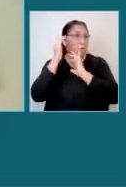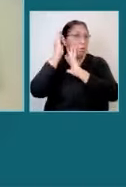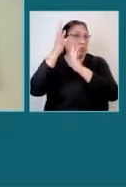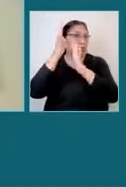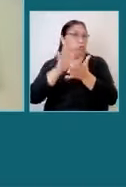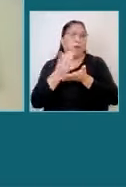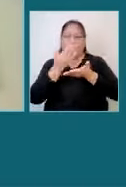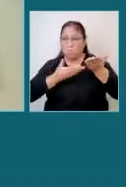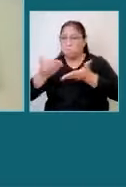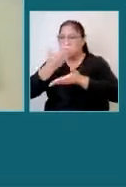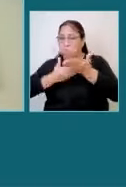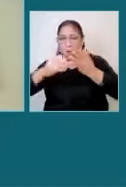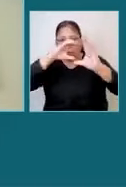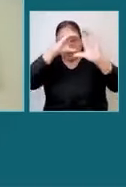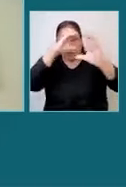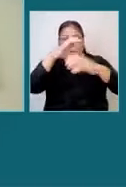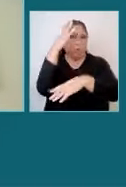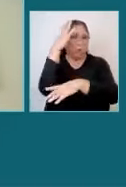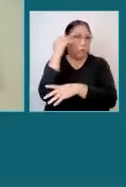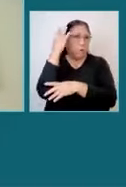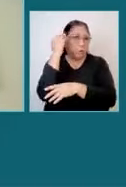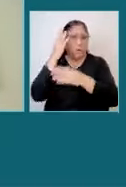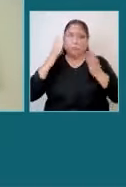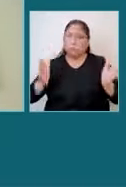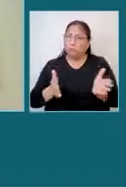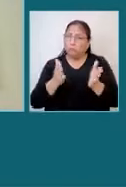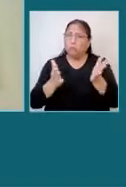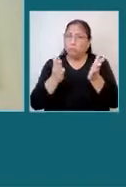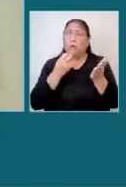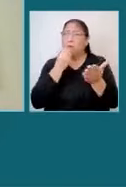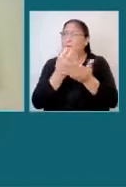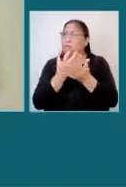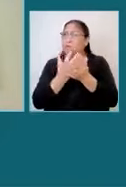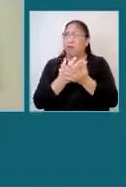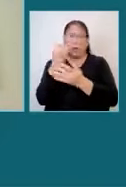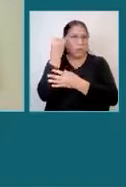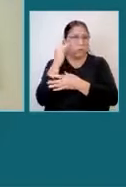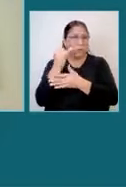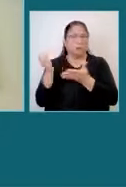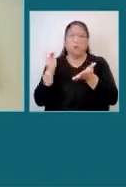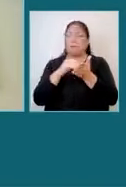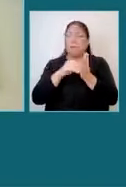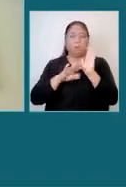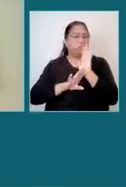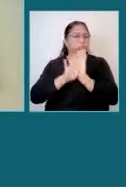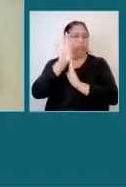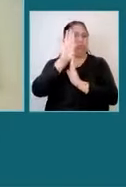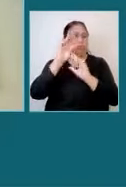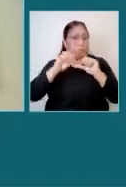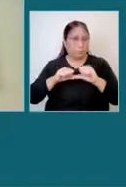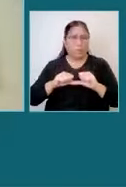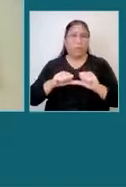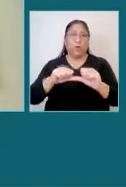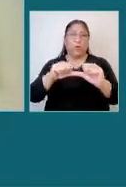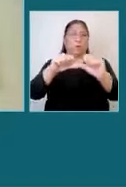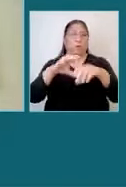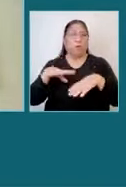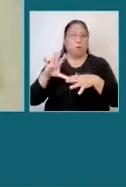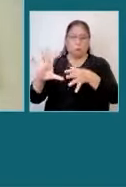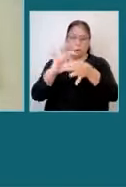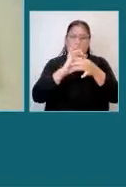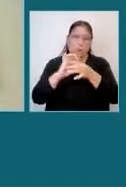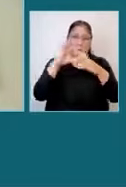se intercambien conocimientos y experiencias, se promuevan iniciativas disruptivas y se genere un mayor interés en generar un desarrollo sostenible que vaya de la mano